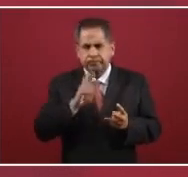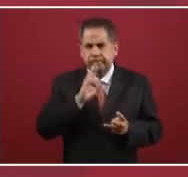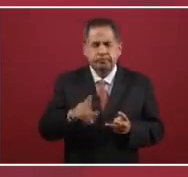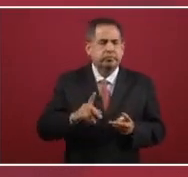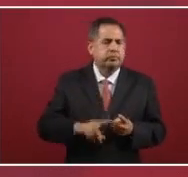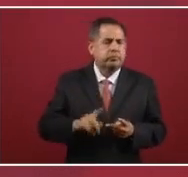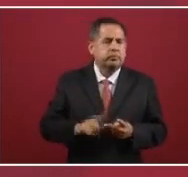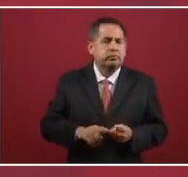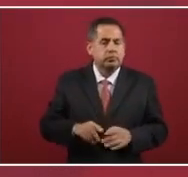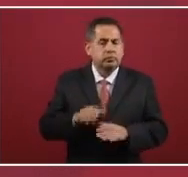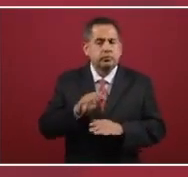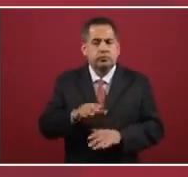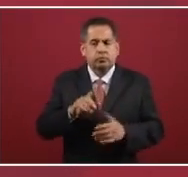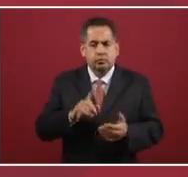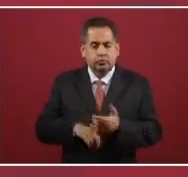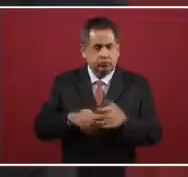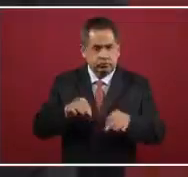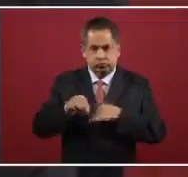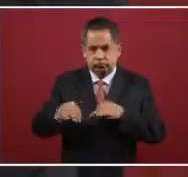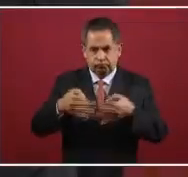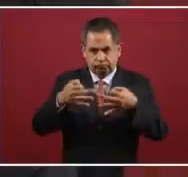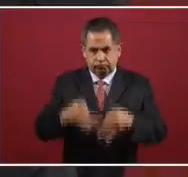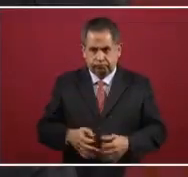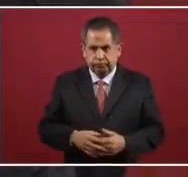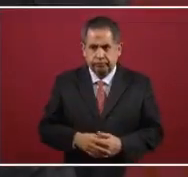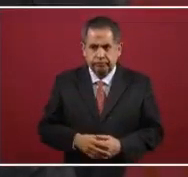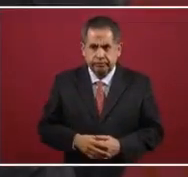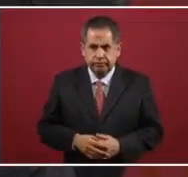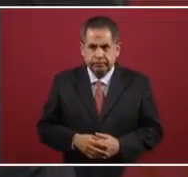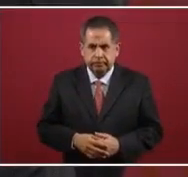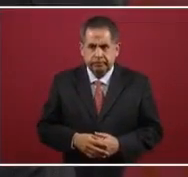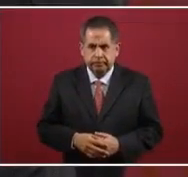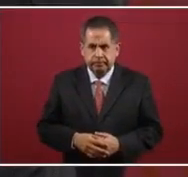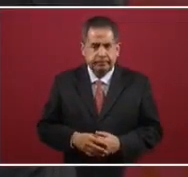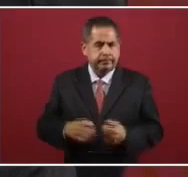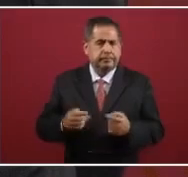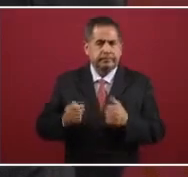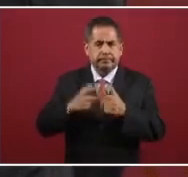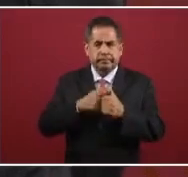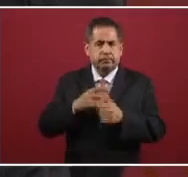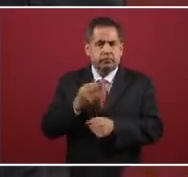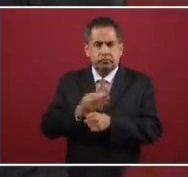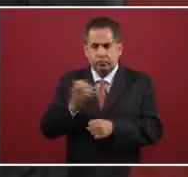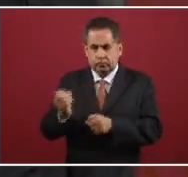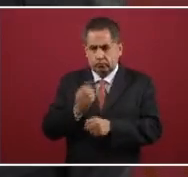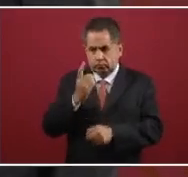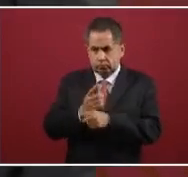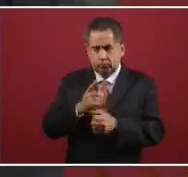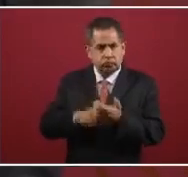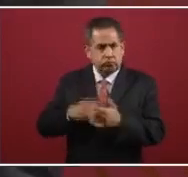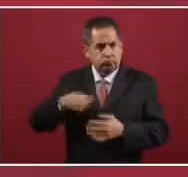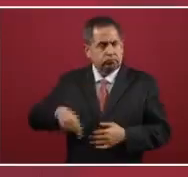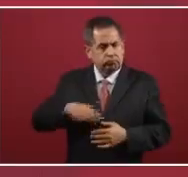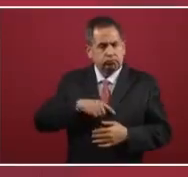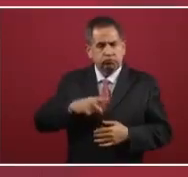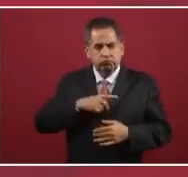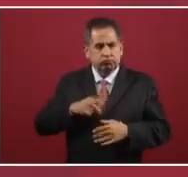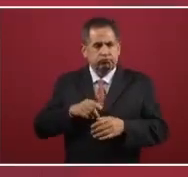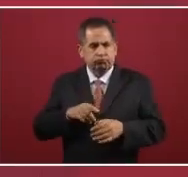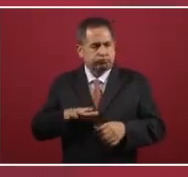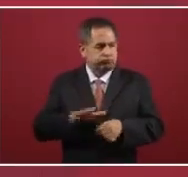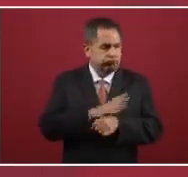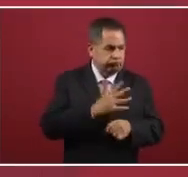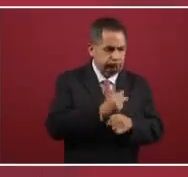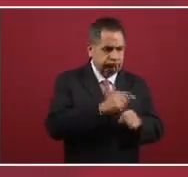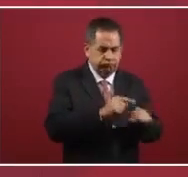tiene que ver con el trabajo formal. Primero, es un tema de oportunidades, y por eso nosotros tenemos que generar las condiciones para